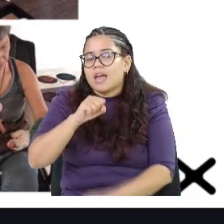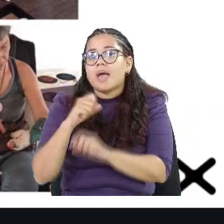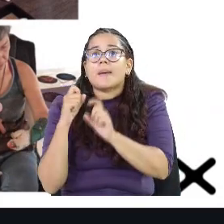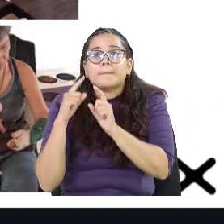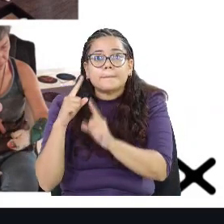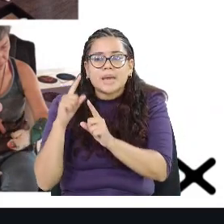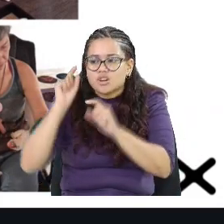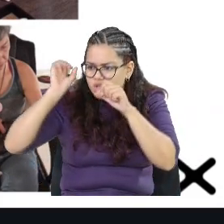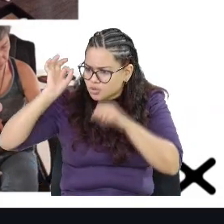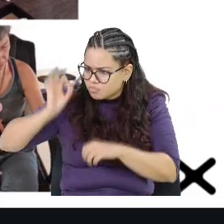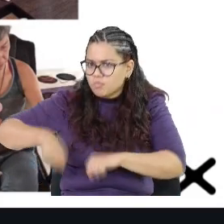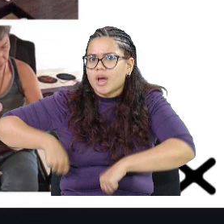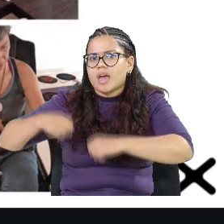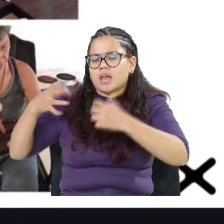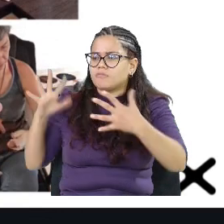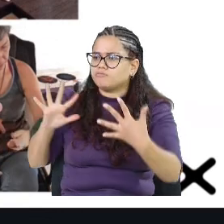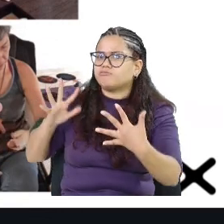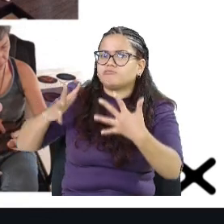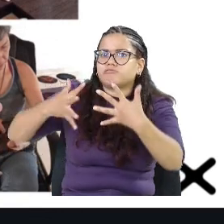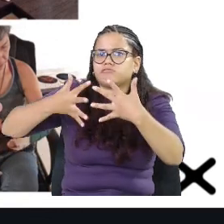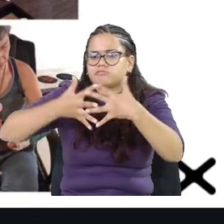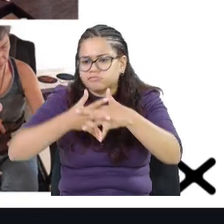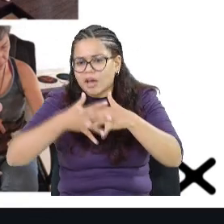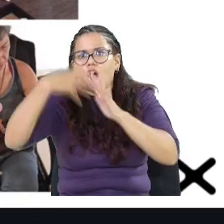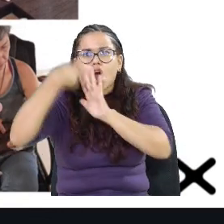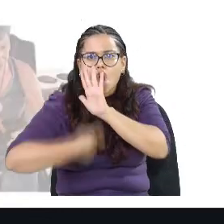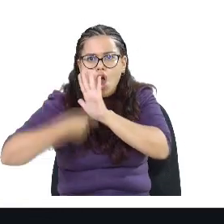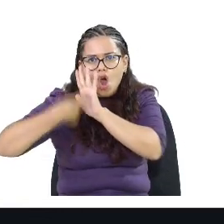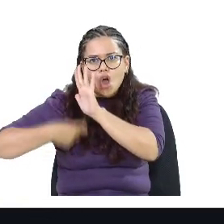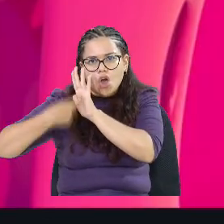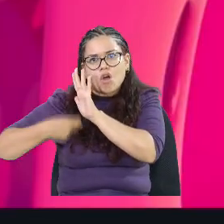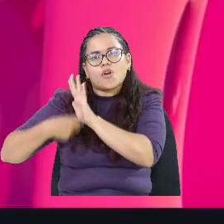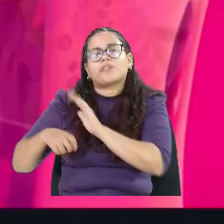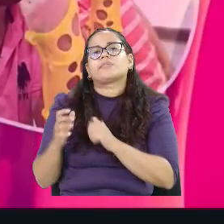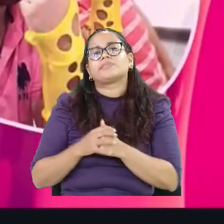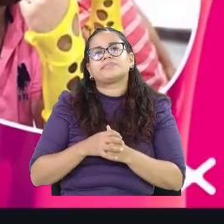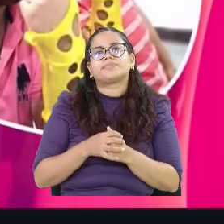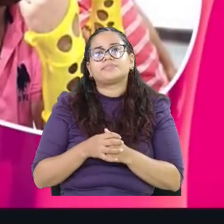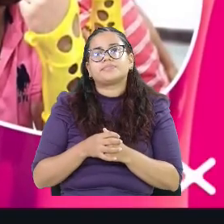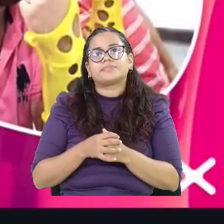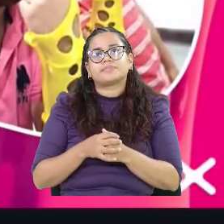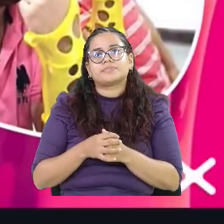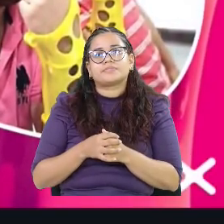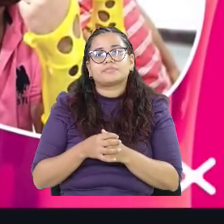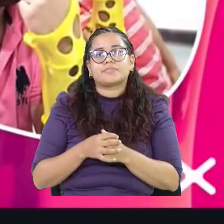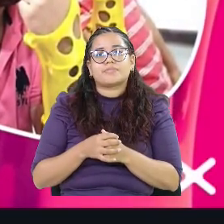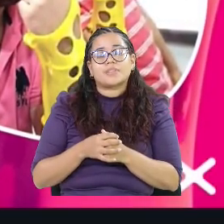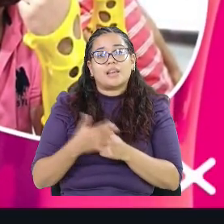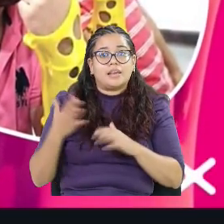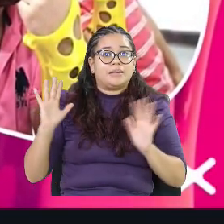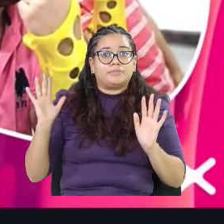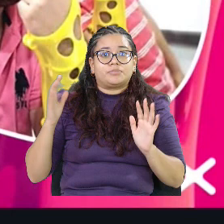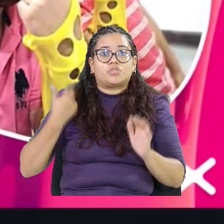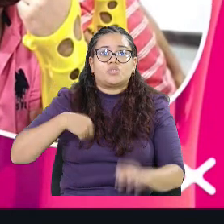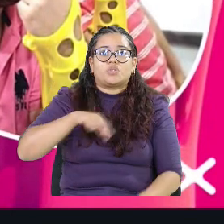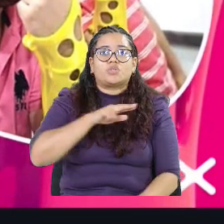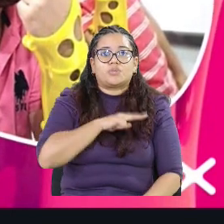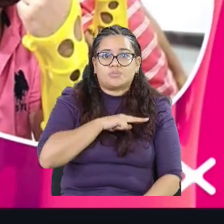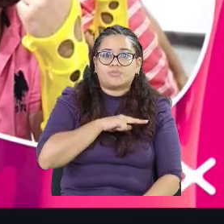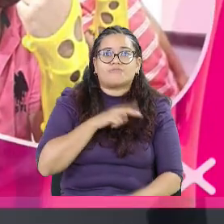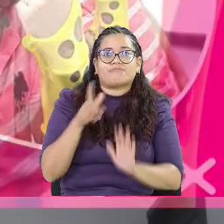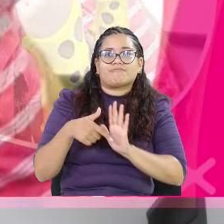podemos adaptar a esos problemas y hacerlos mucho mejor. Entonces, como les dije, somos